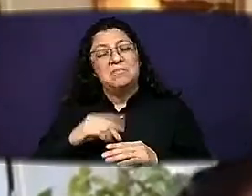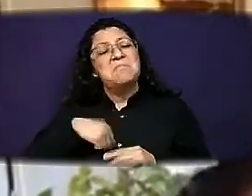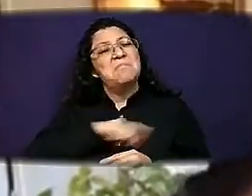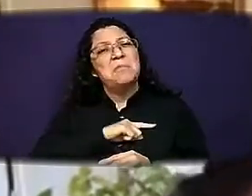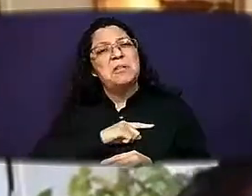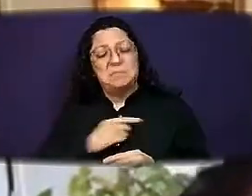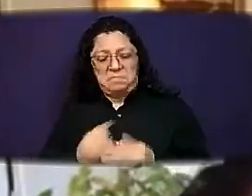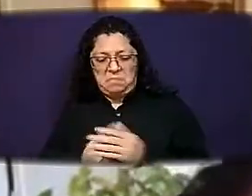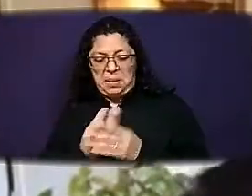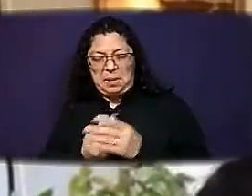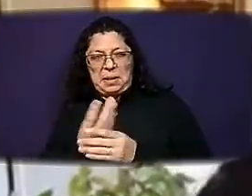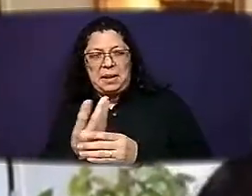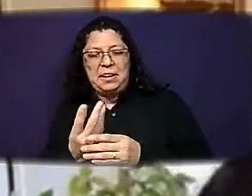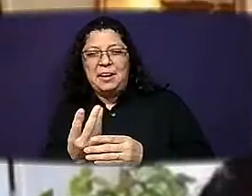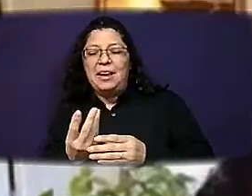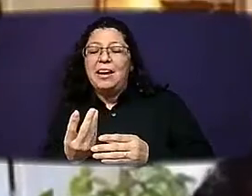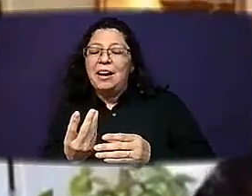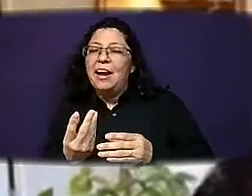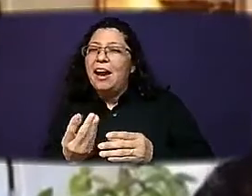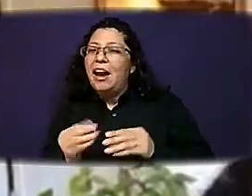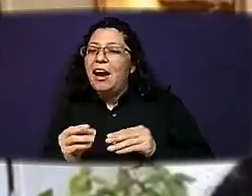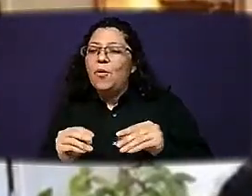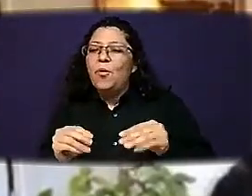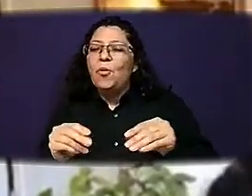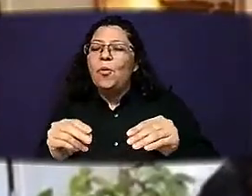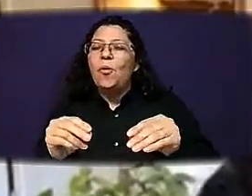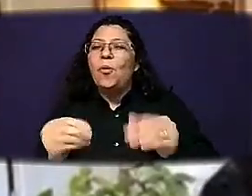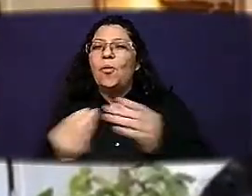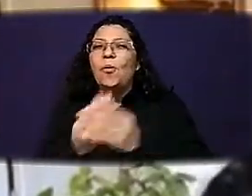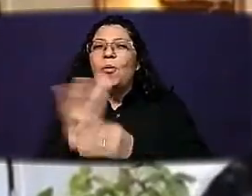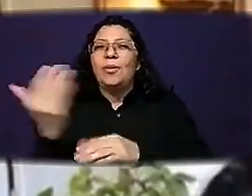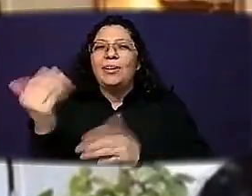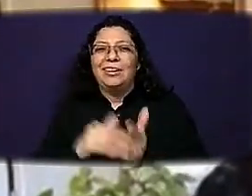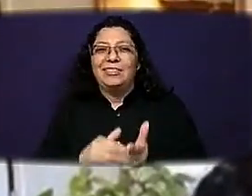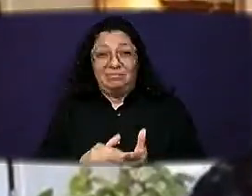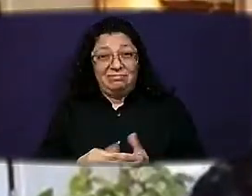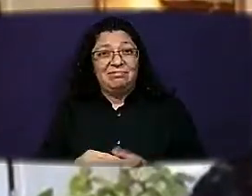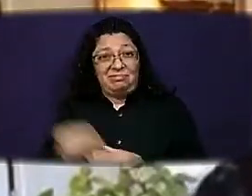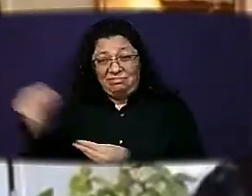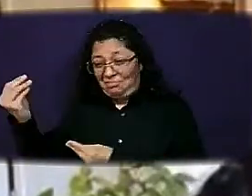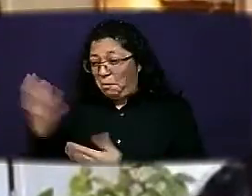crecer más cosas, me dijo.